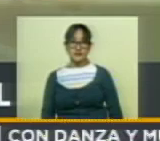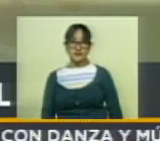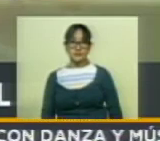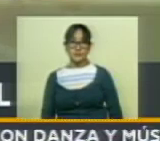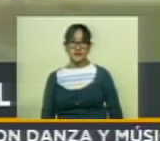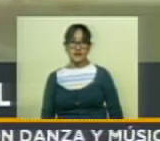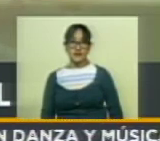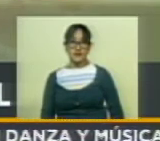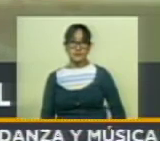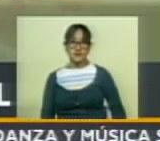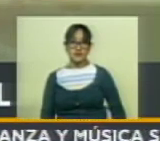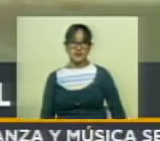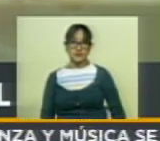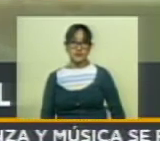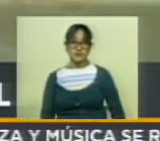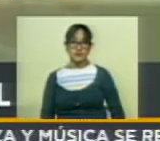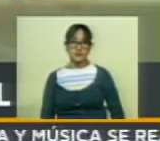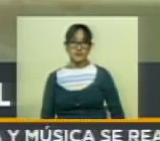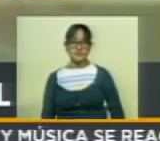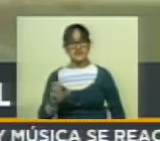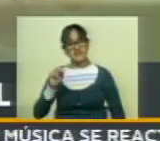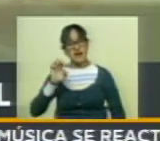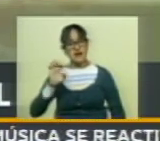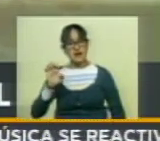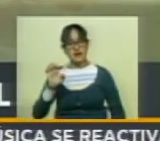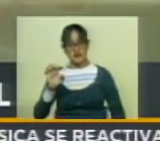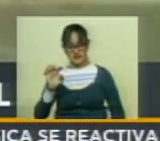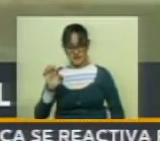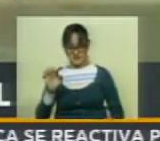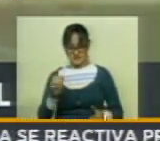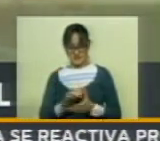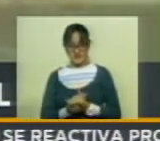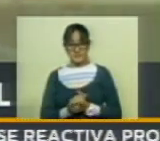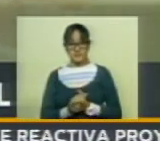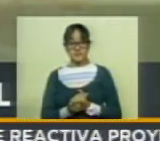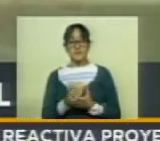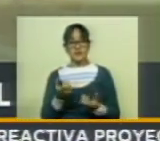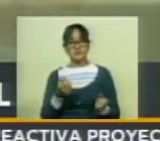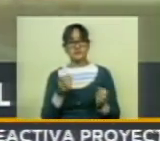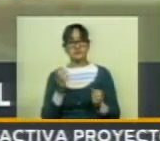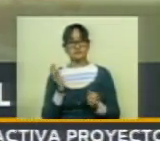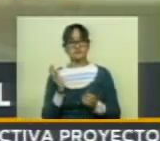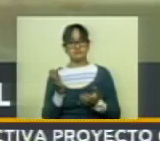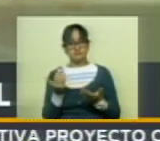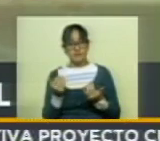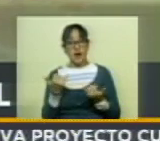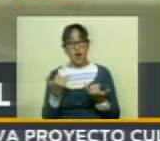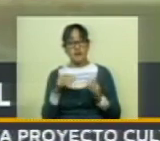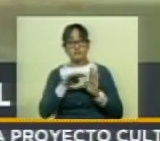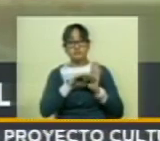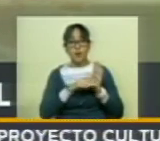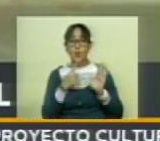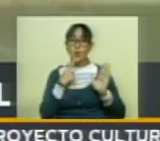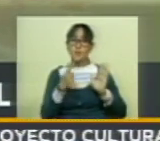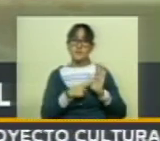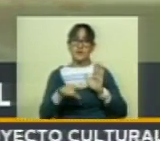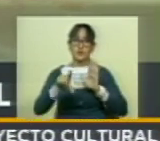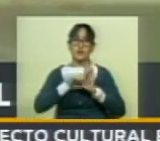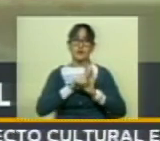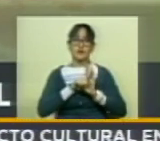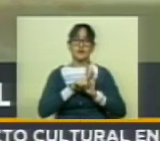Y también dice que el CNE tiene previsto sancionar. Bueno, nosotros lo que tenemos previsto es el cumplimiento de la